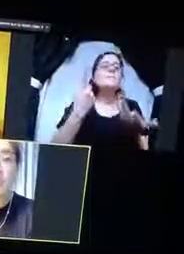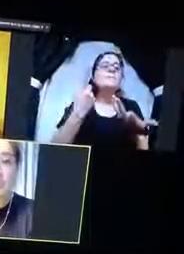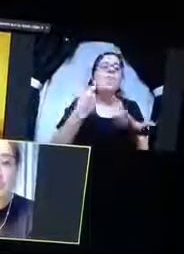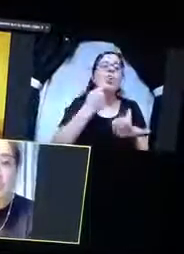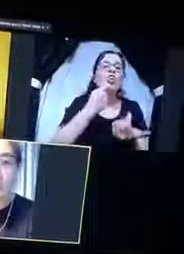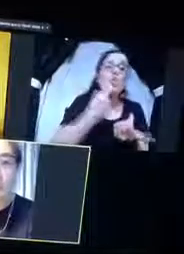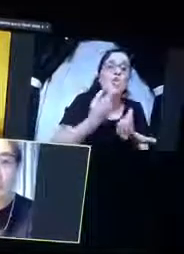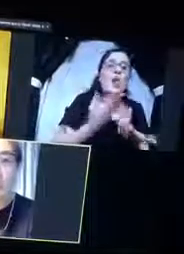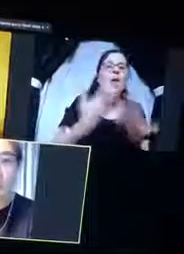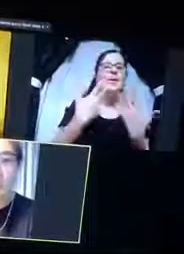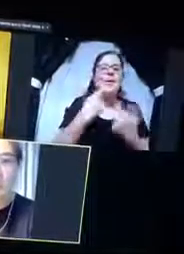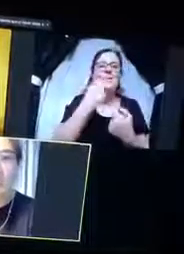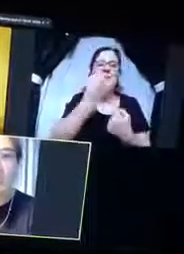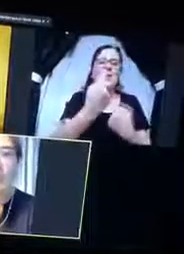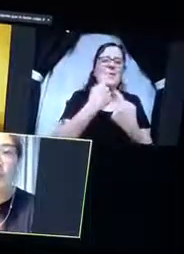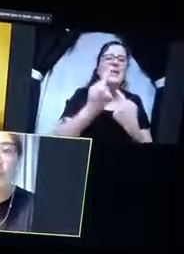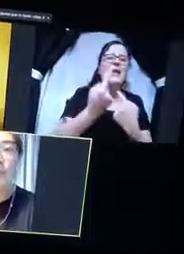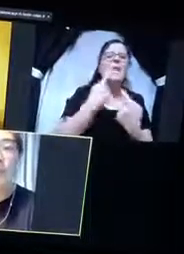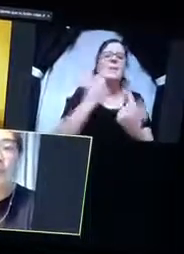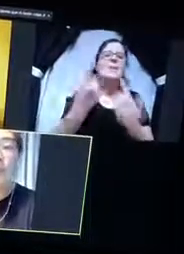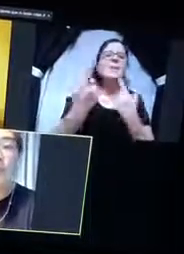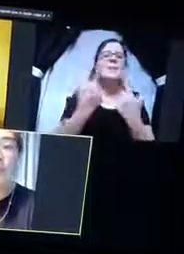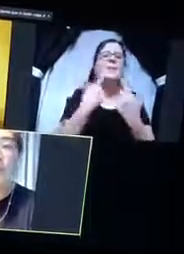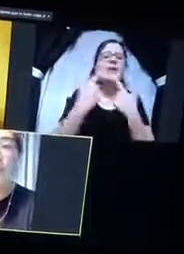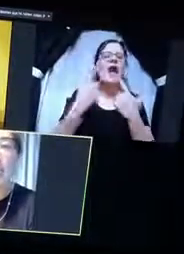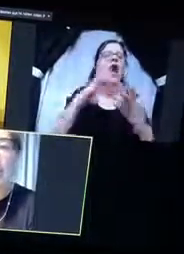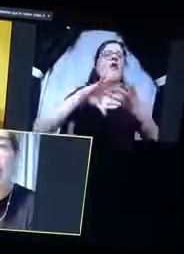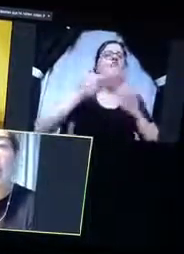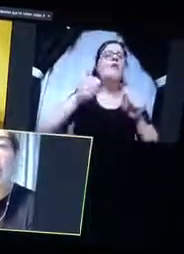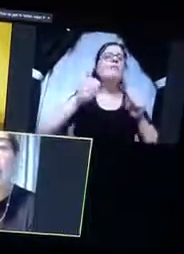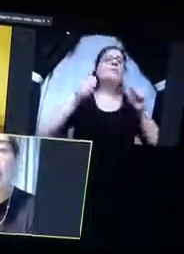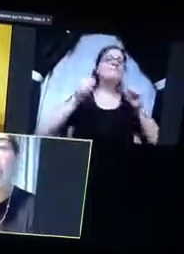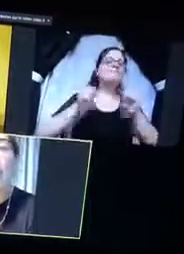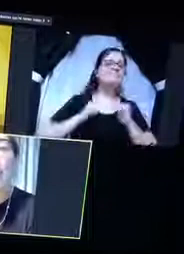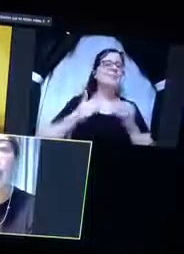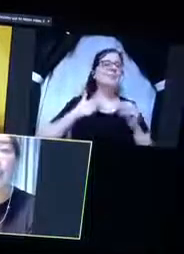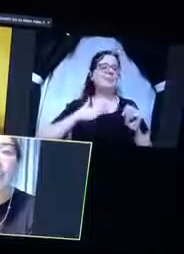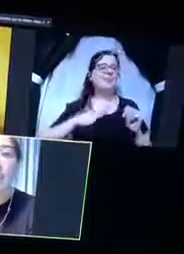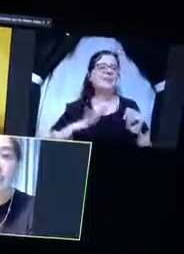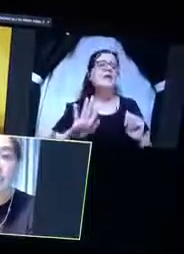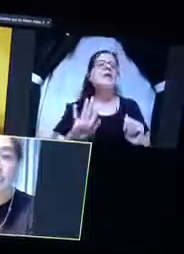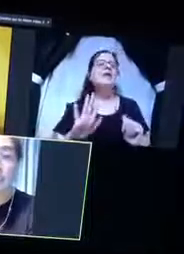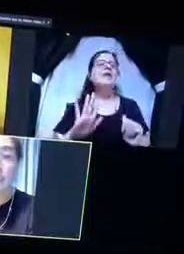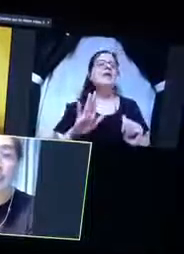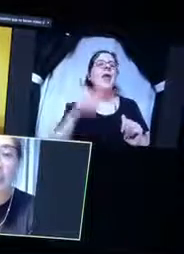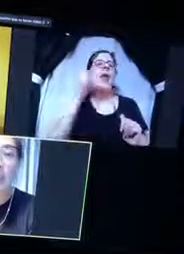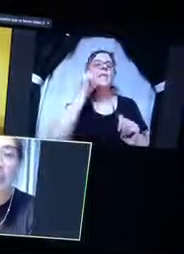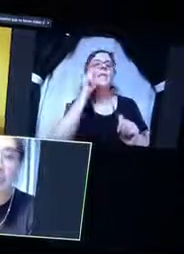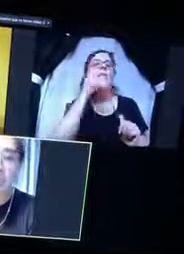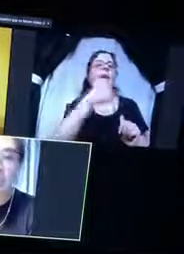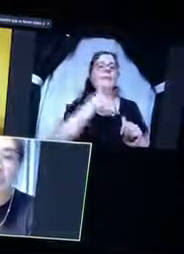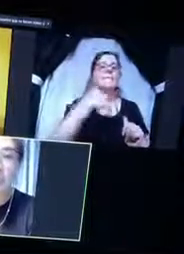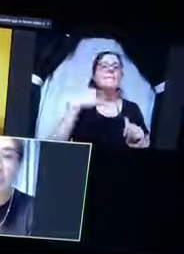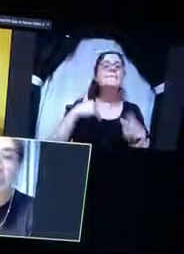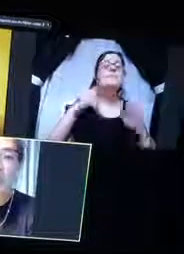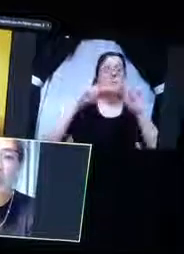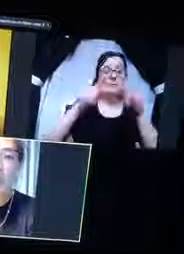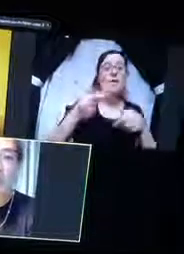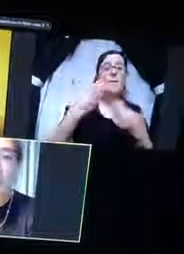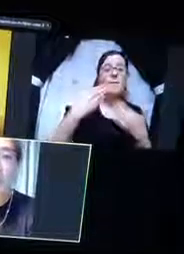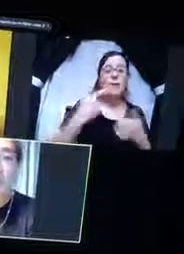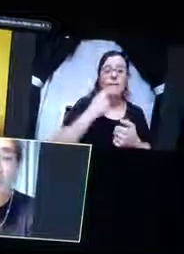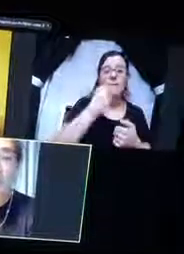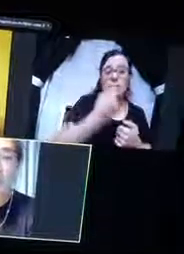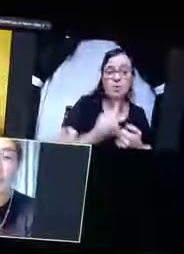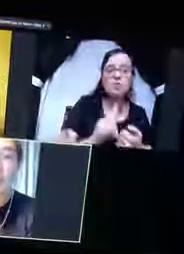inquietudes, nuevas actualizaciones de una manera un poquito más relajada y distendida, y que otros padres profesionales también puedan hacer preguntas